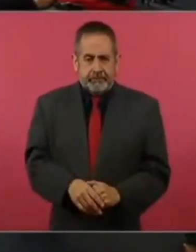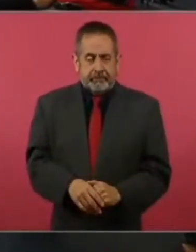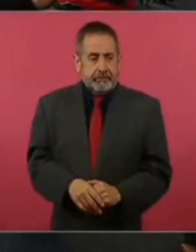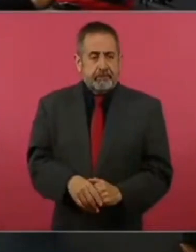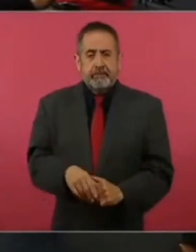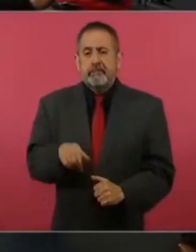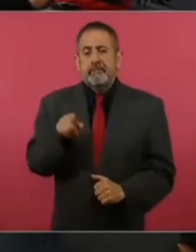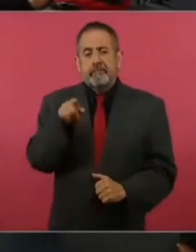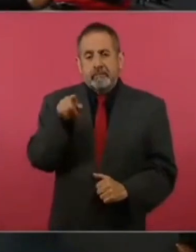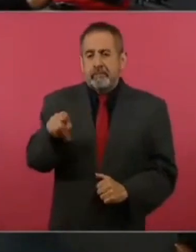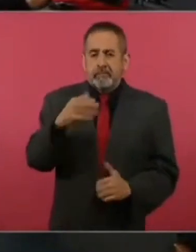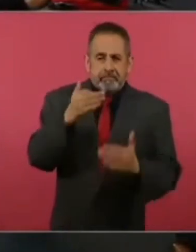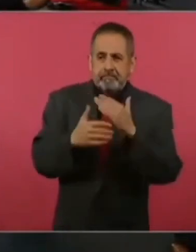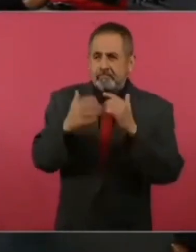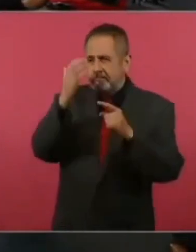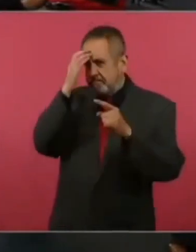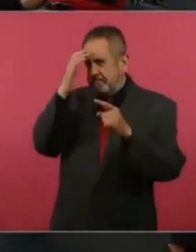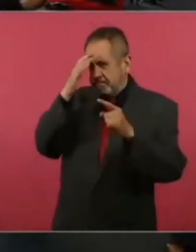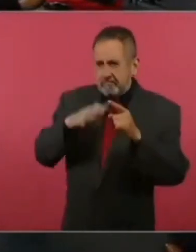recorrer el país, conocer el país.